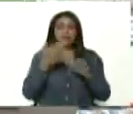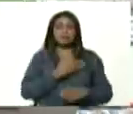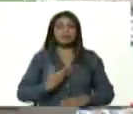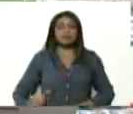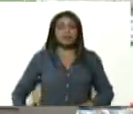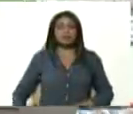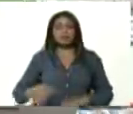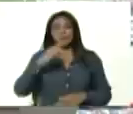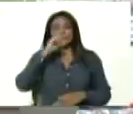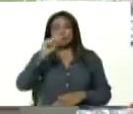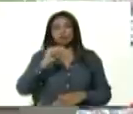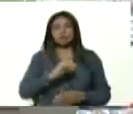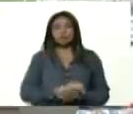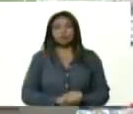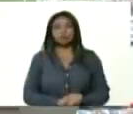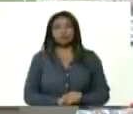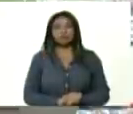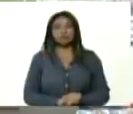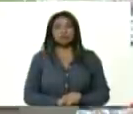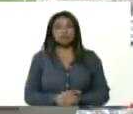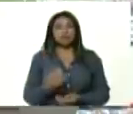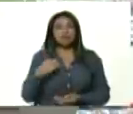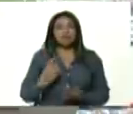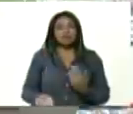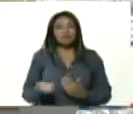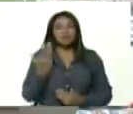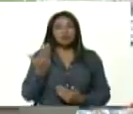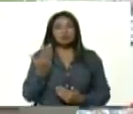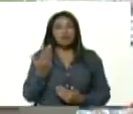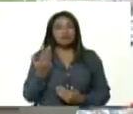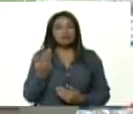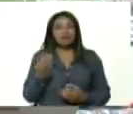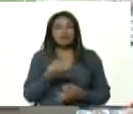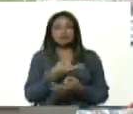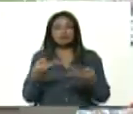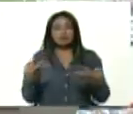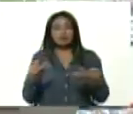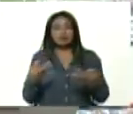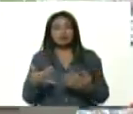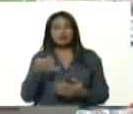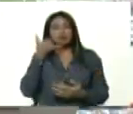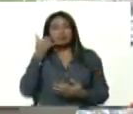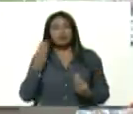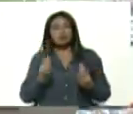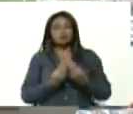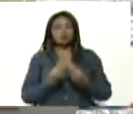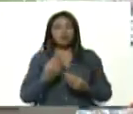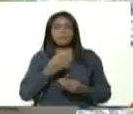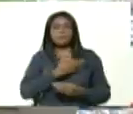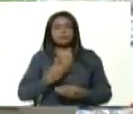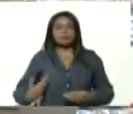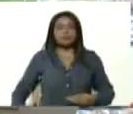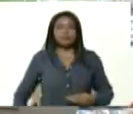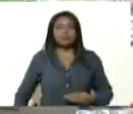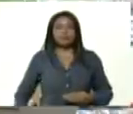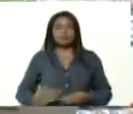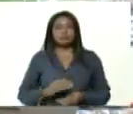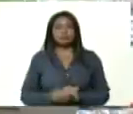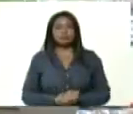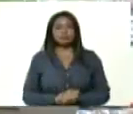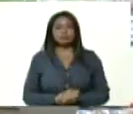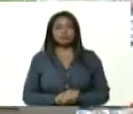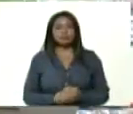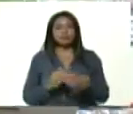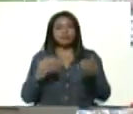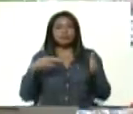presidente Nicolás Maduro sostuvo una muy importante y muy fructífera llamada con el presidente de la República Islámica